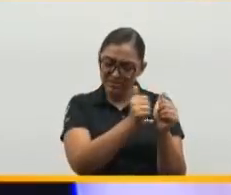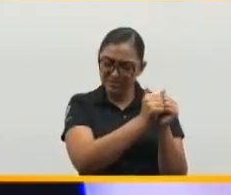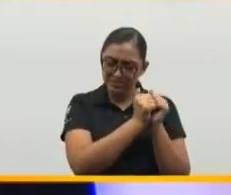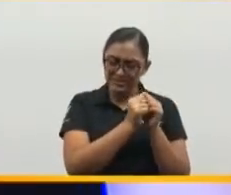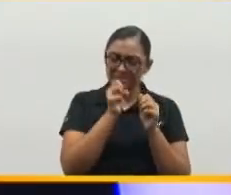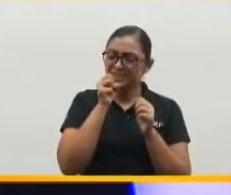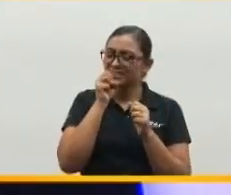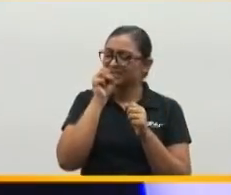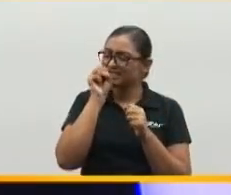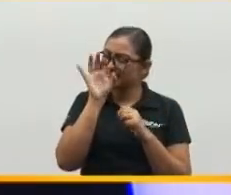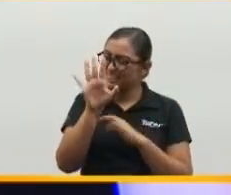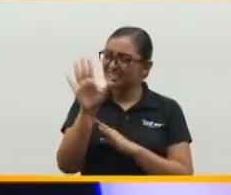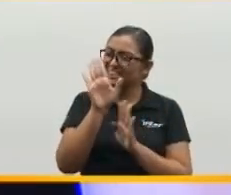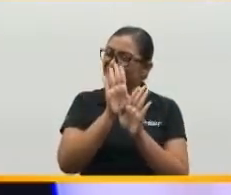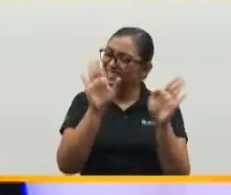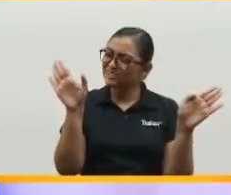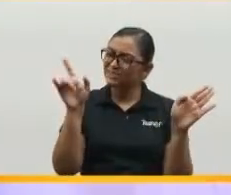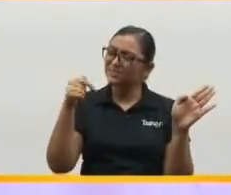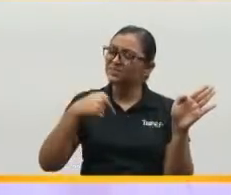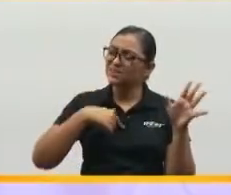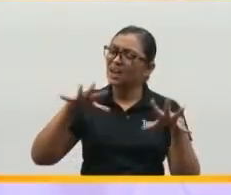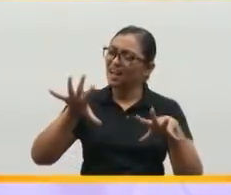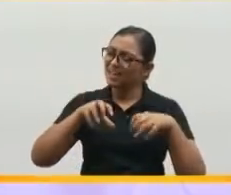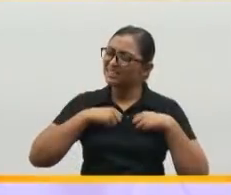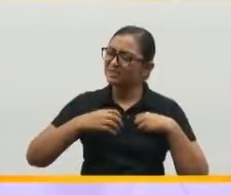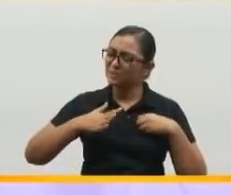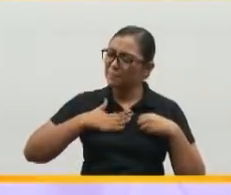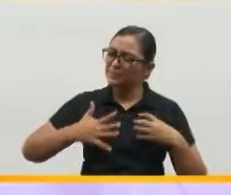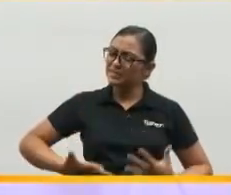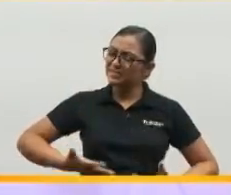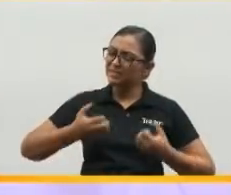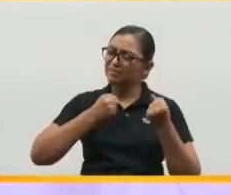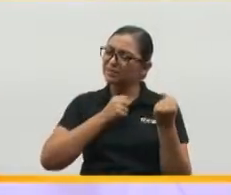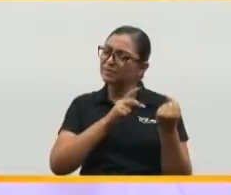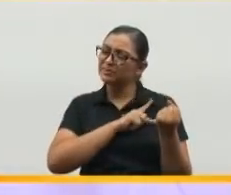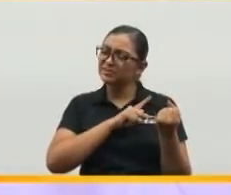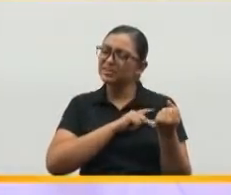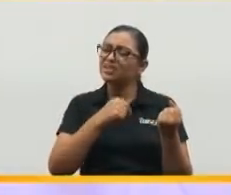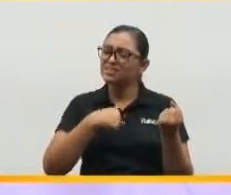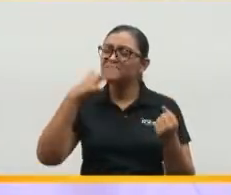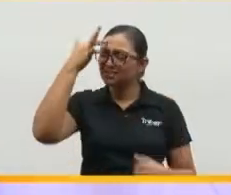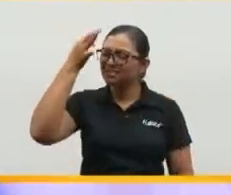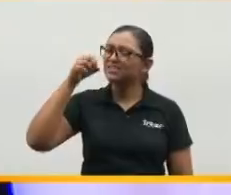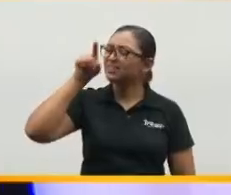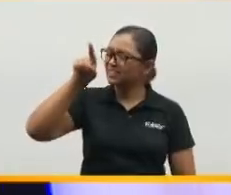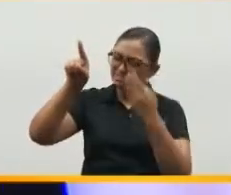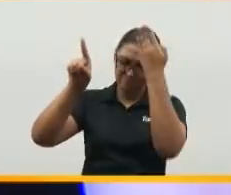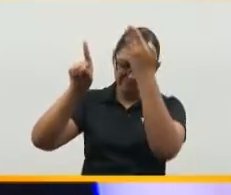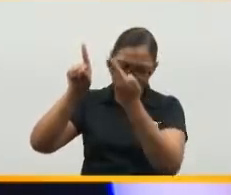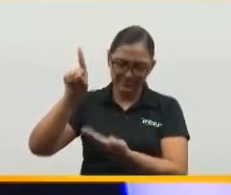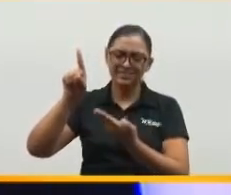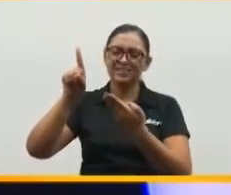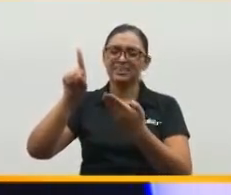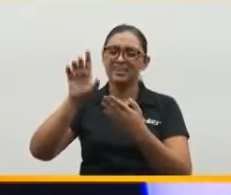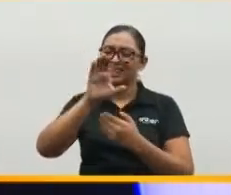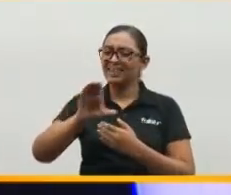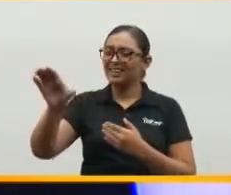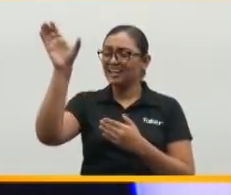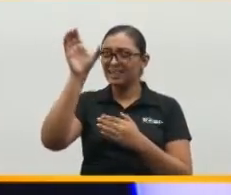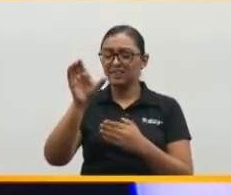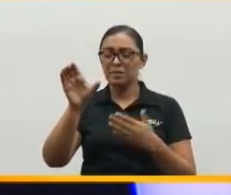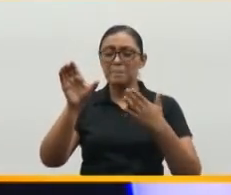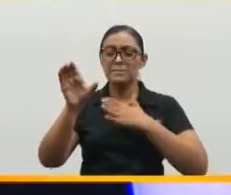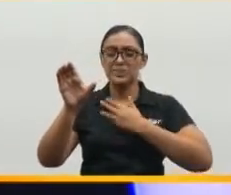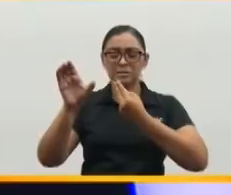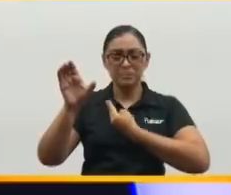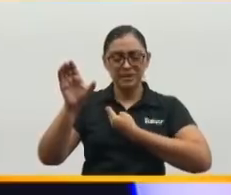Jesús, yo te recibo hoy como mi único y suficiente Salvador personal? Yo creo que eres Dios, que moriste en la cruz por mis pecados